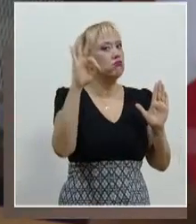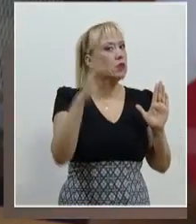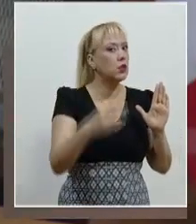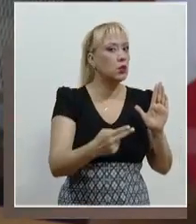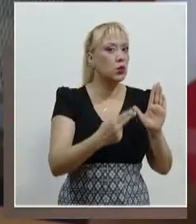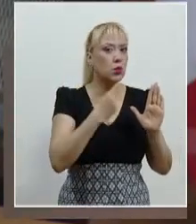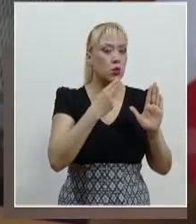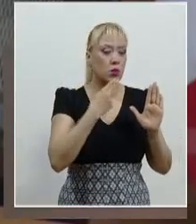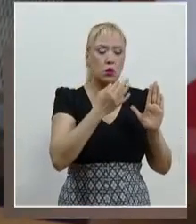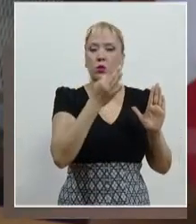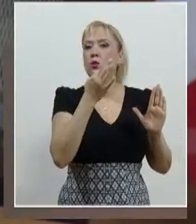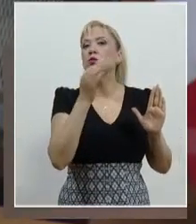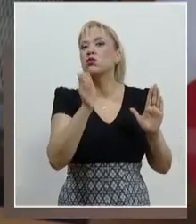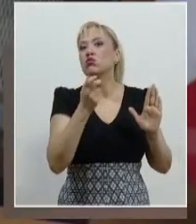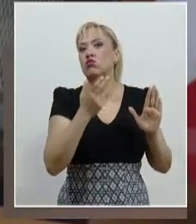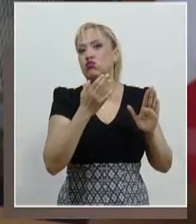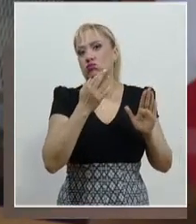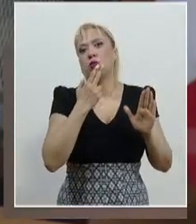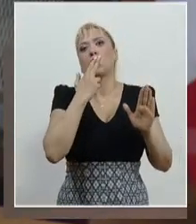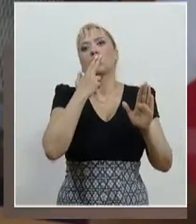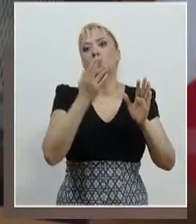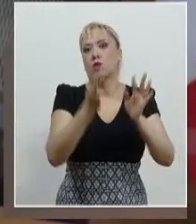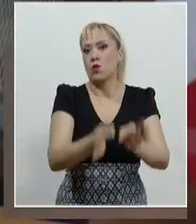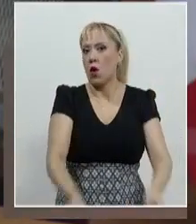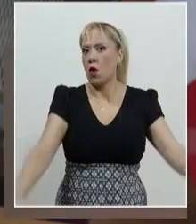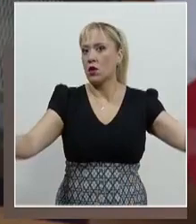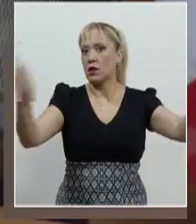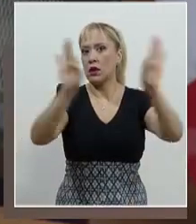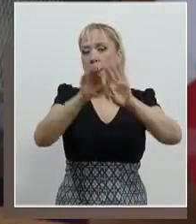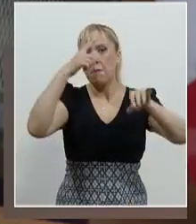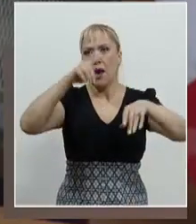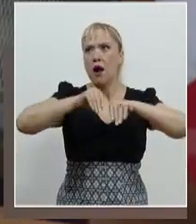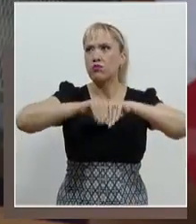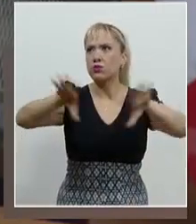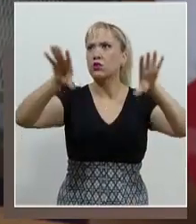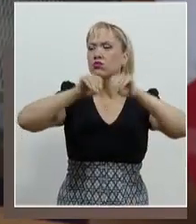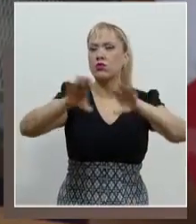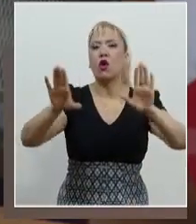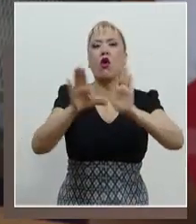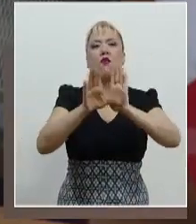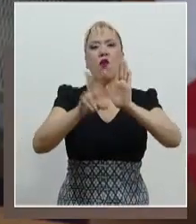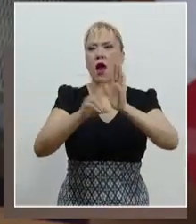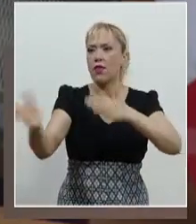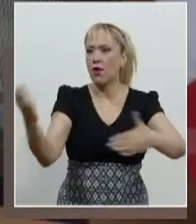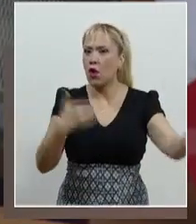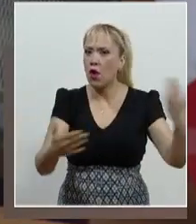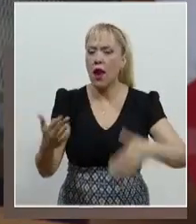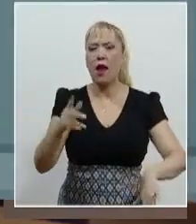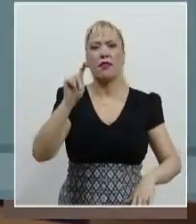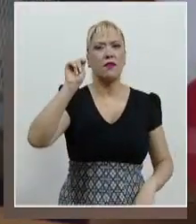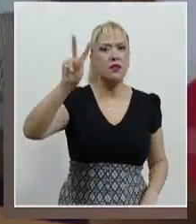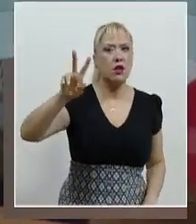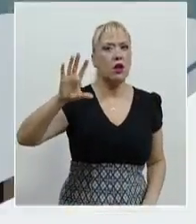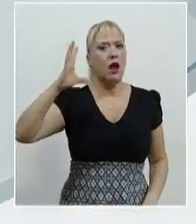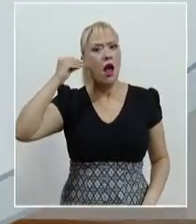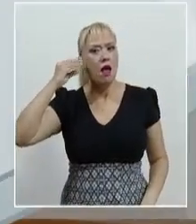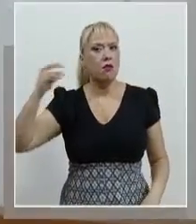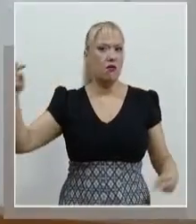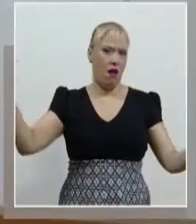caso. Potencia la difusión que se dio a través de la convocatoria y a los medios que nos pudieron